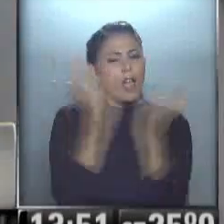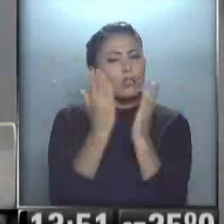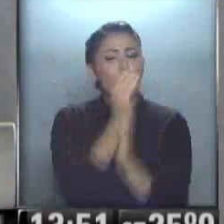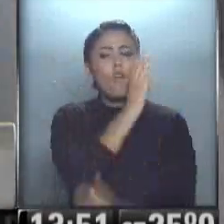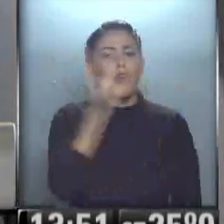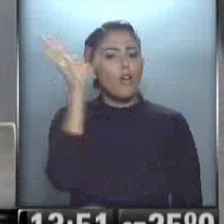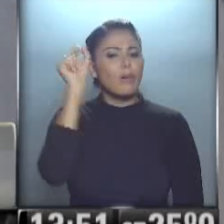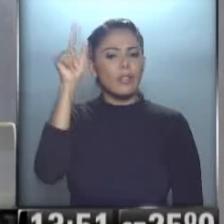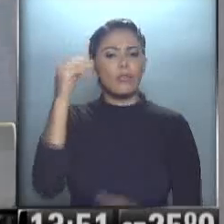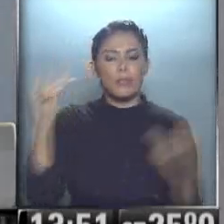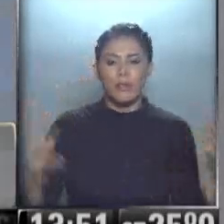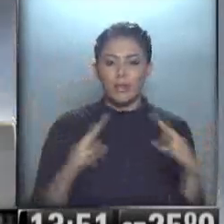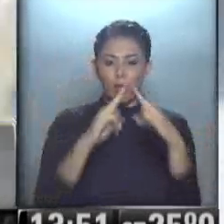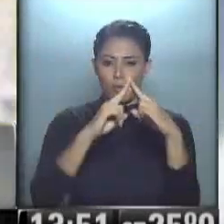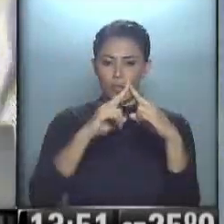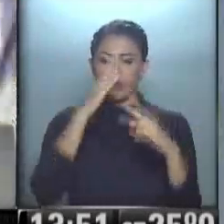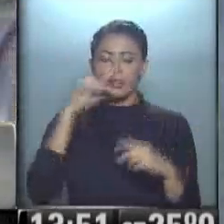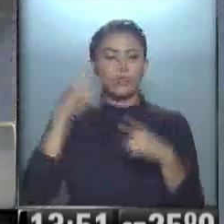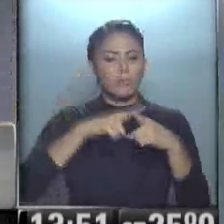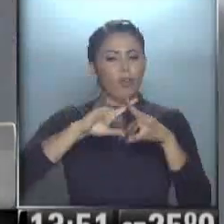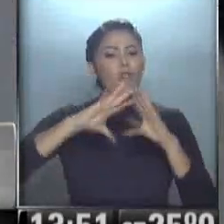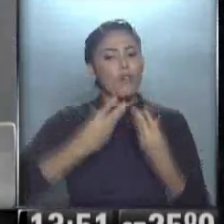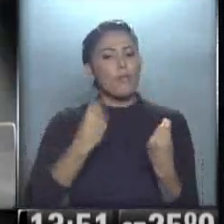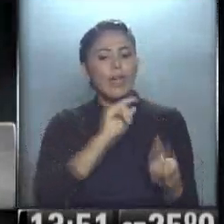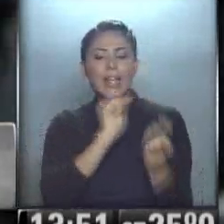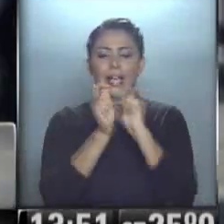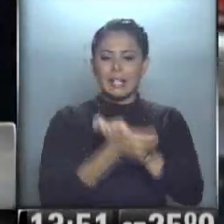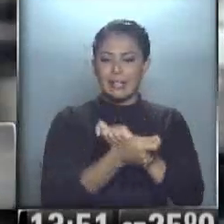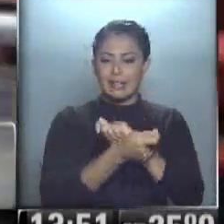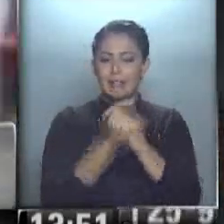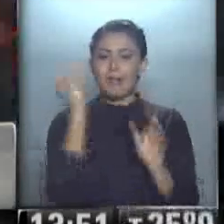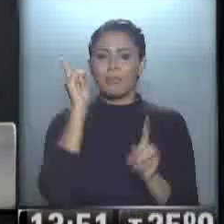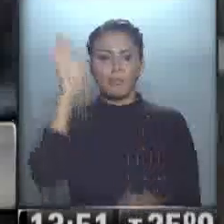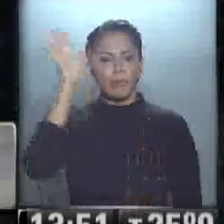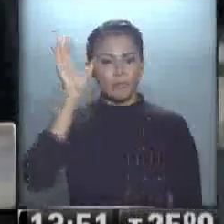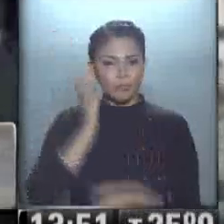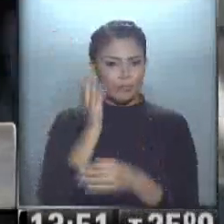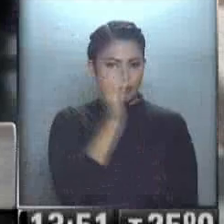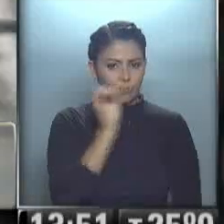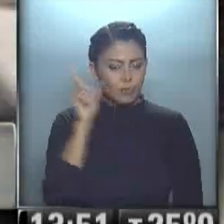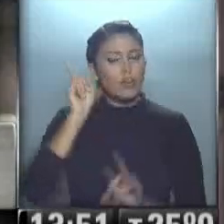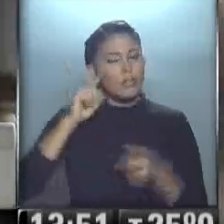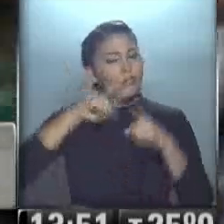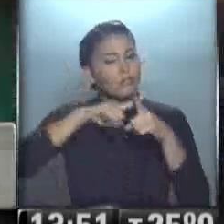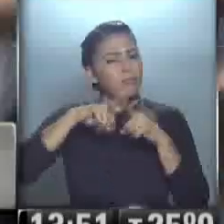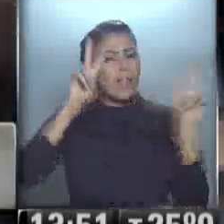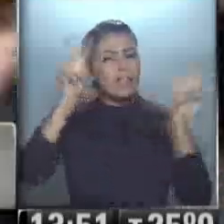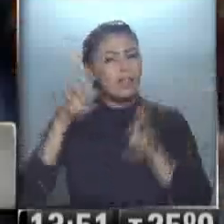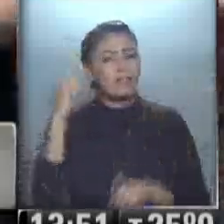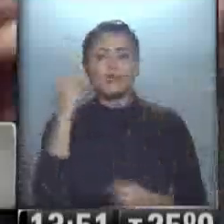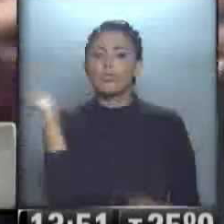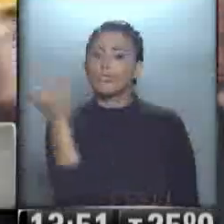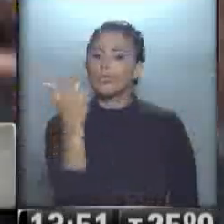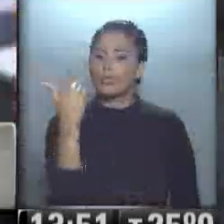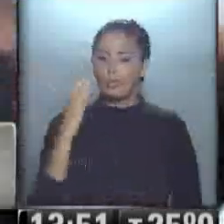Vaticano durante un encuentro en el que se propusieron formas para cambiar esa institución. También analizan temas espinosos para la